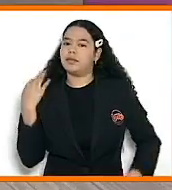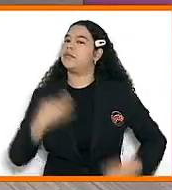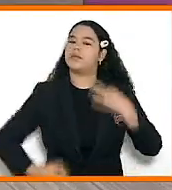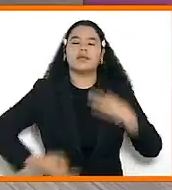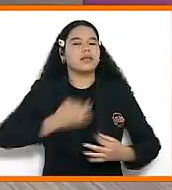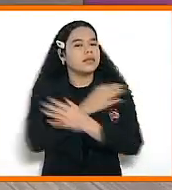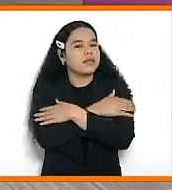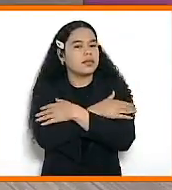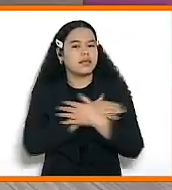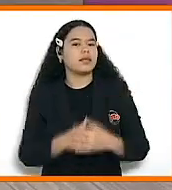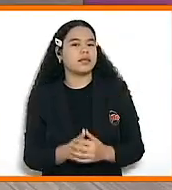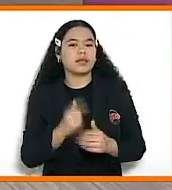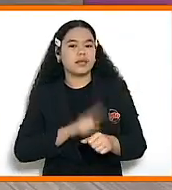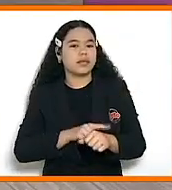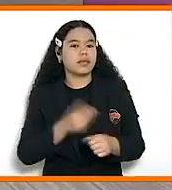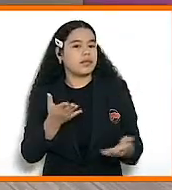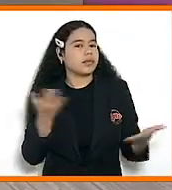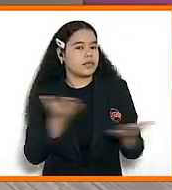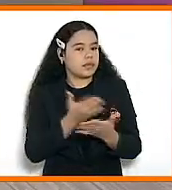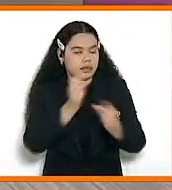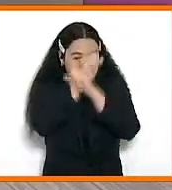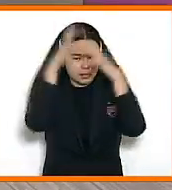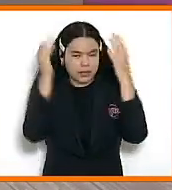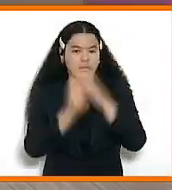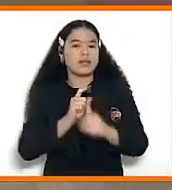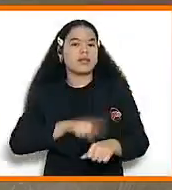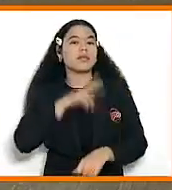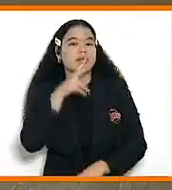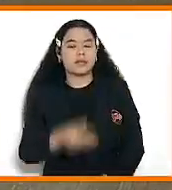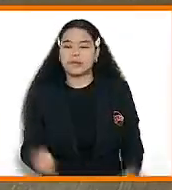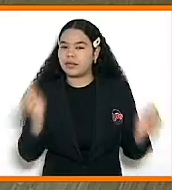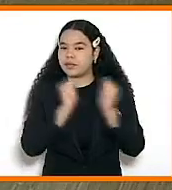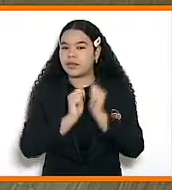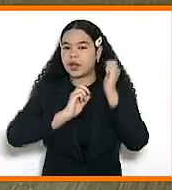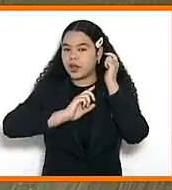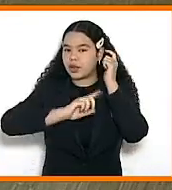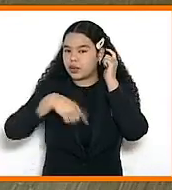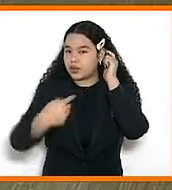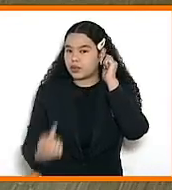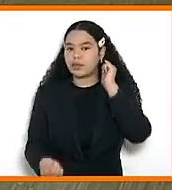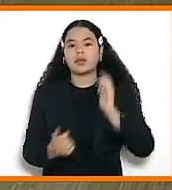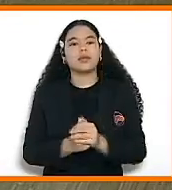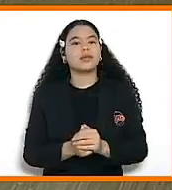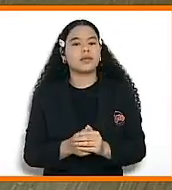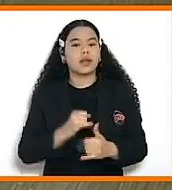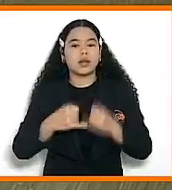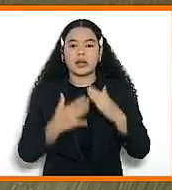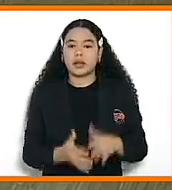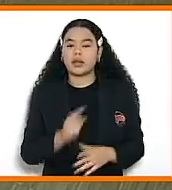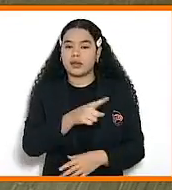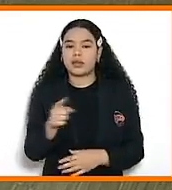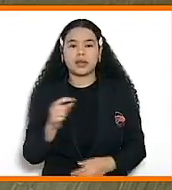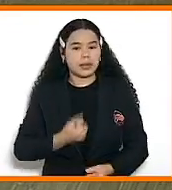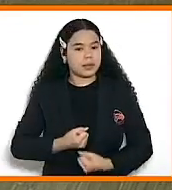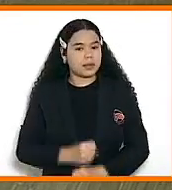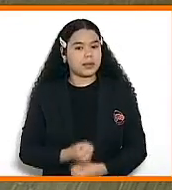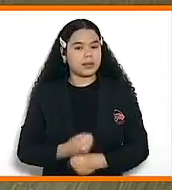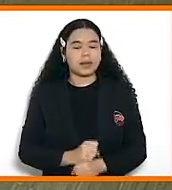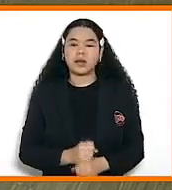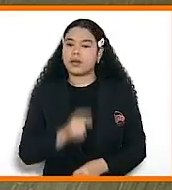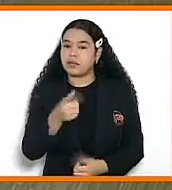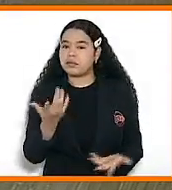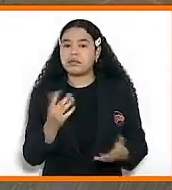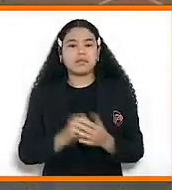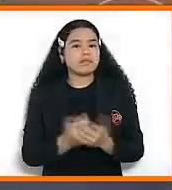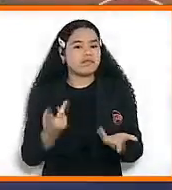Muchas felicidades. Ahora dime tú qué soñaste porque es momento de hacerlo una realidad junto a Diaria. Querido jugador, si te ruge el tigre, es una